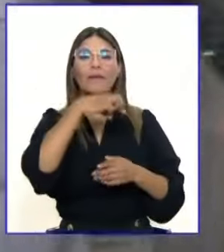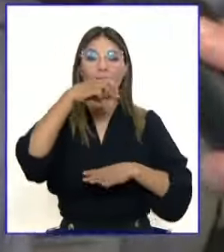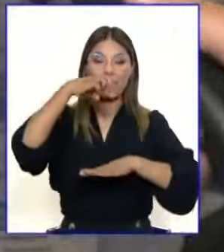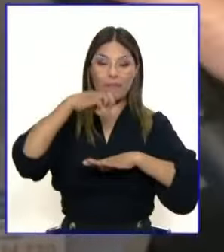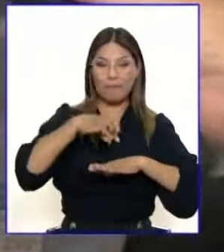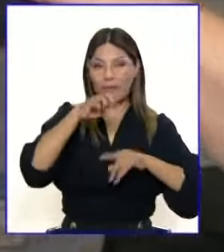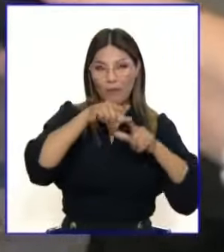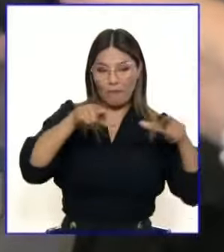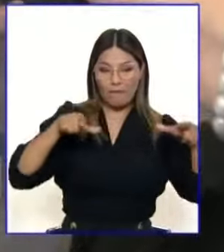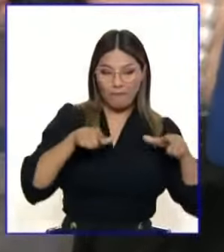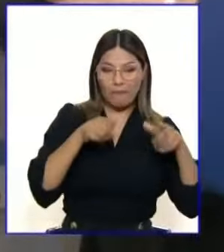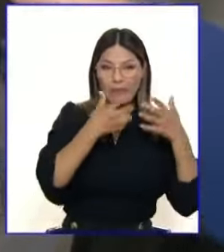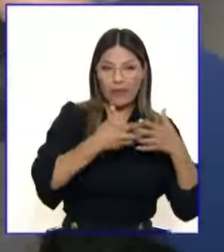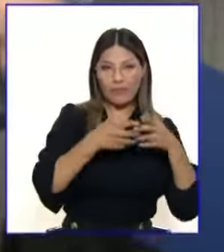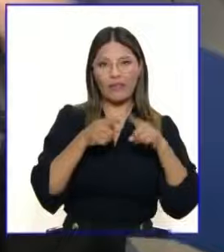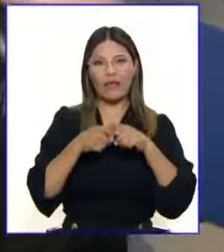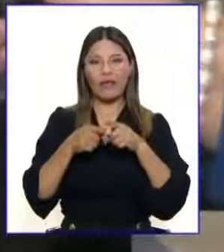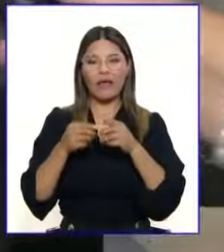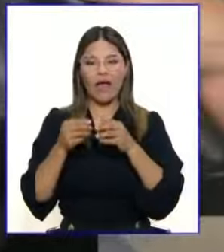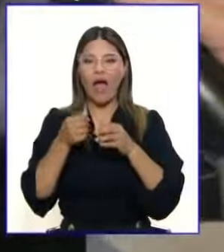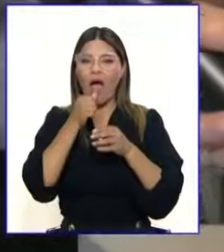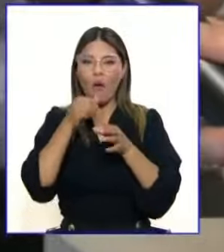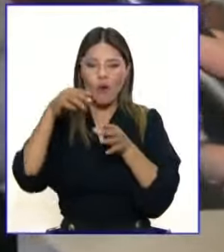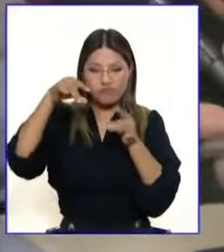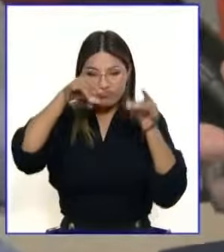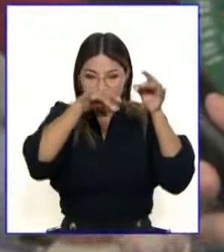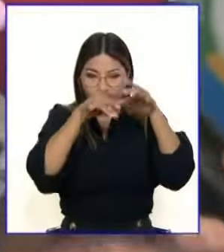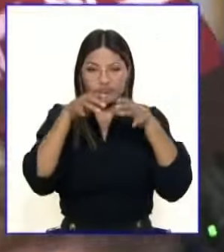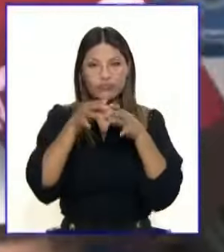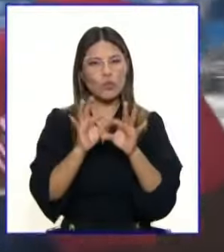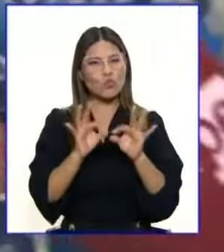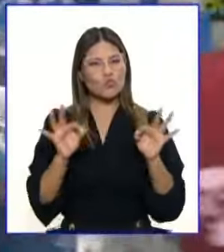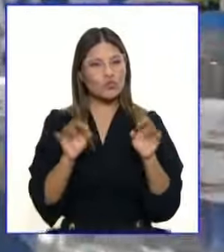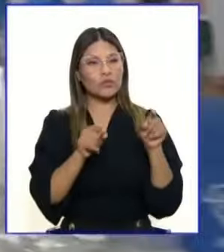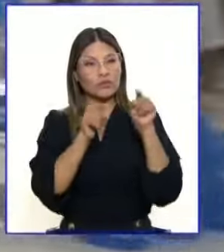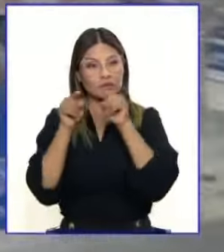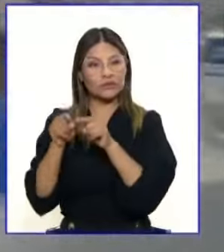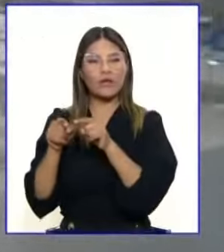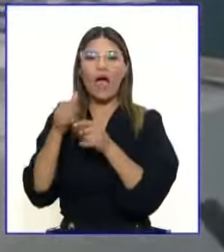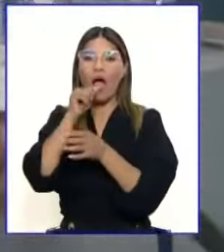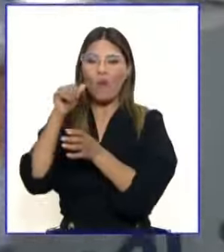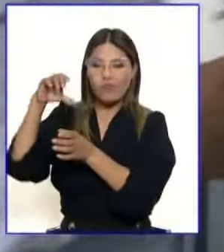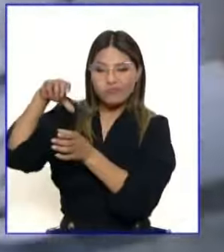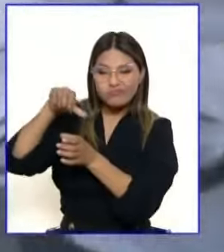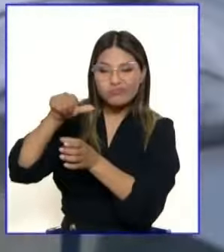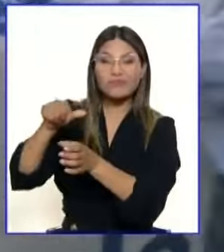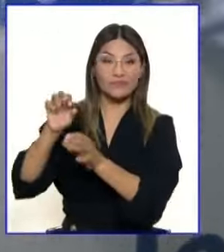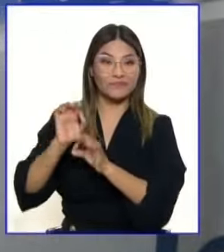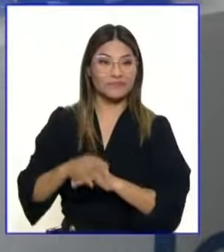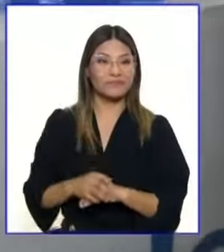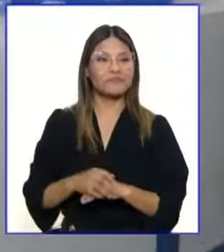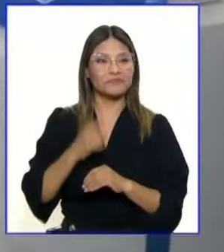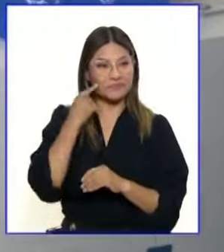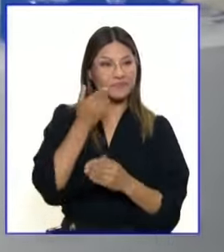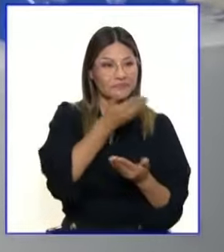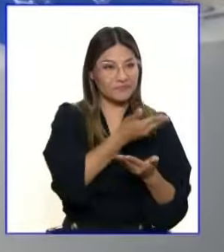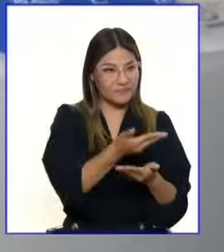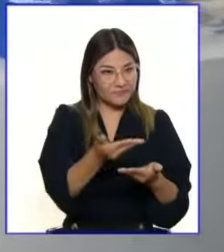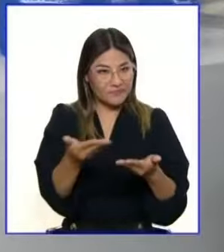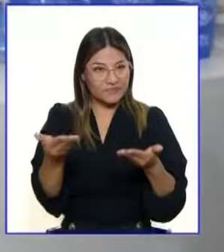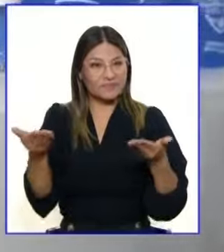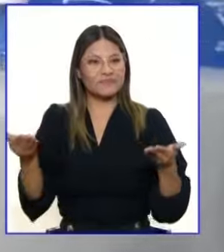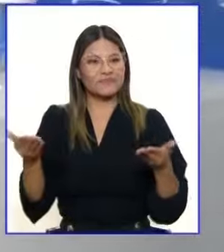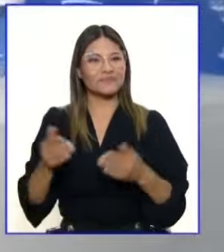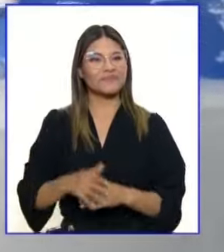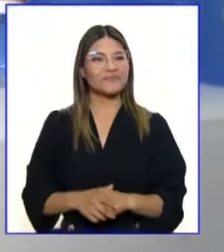agua y es la mejor agua del mundo, ¿no? Bueno, vamos avanzando, Miguel, sí, para poder mostrar al público qué es lo que ustedes están ofreciendo en este